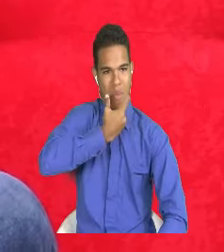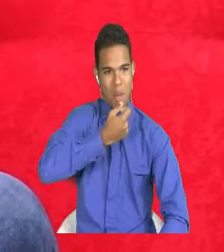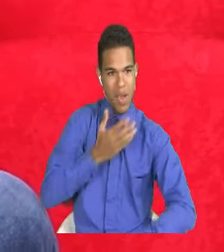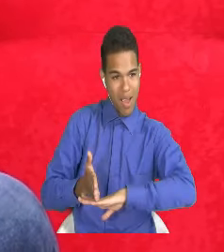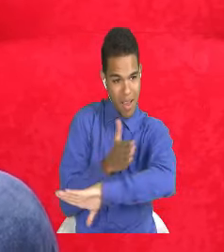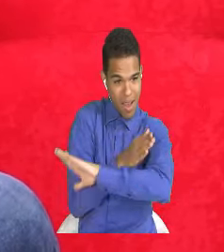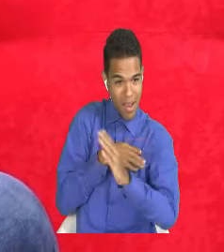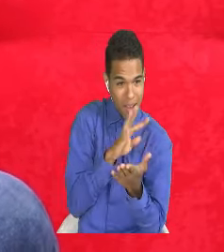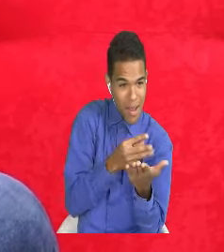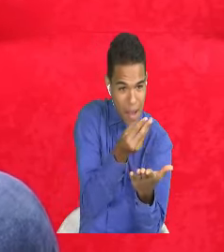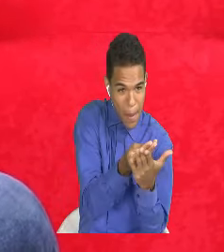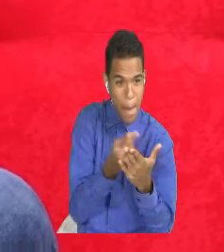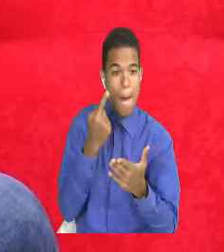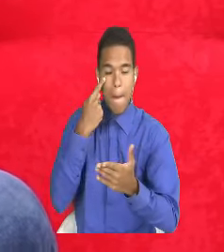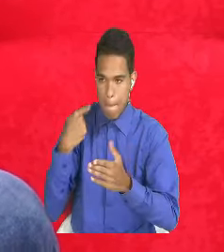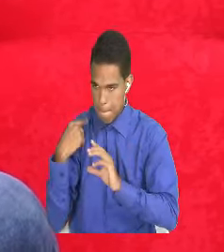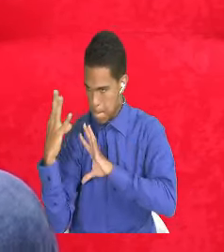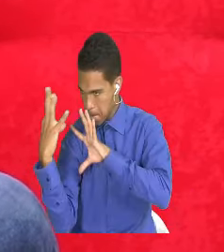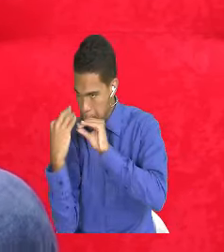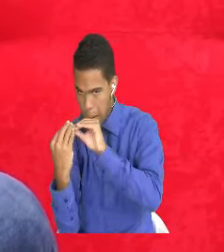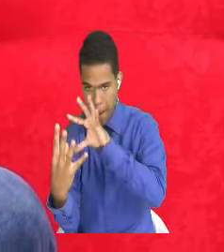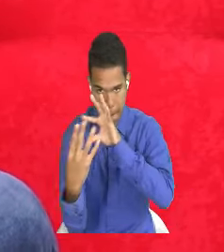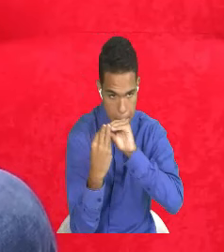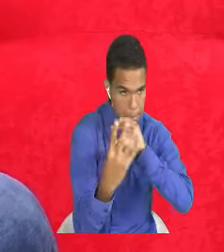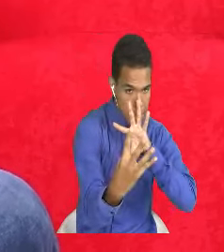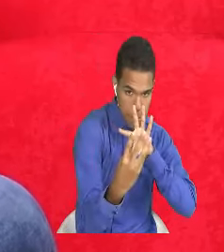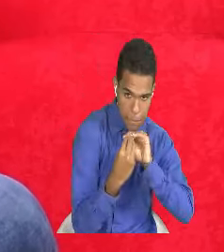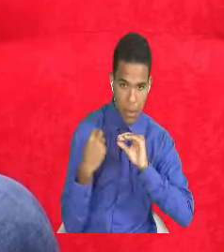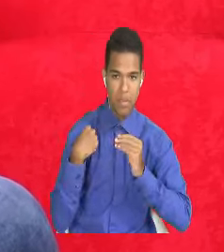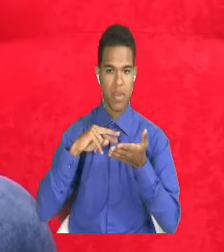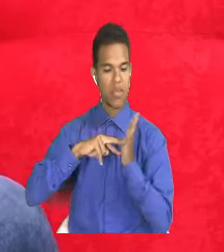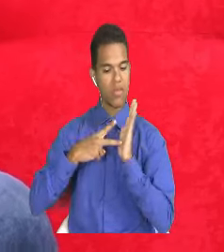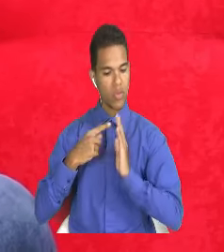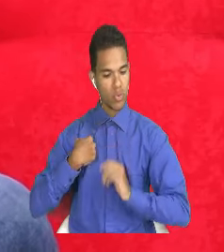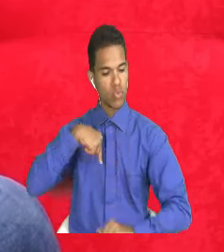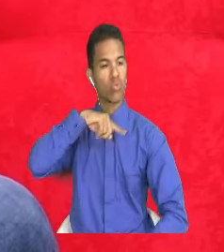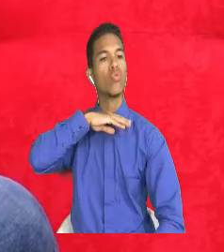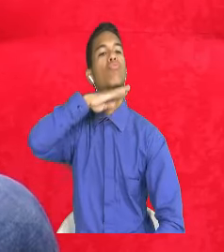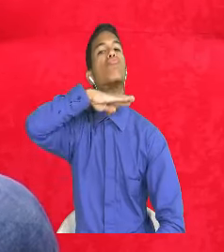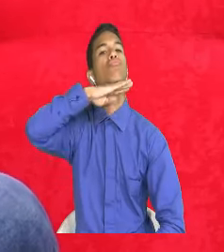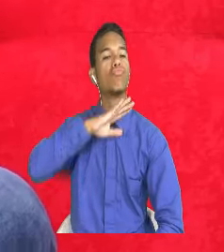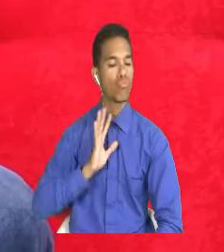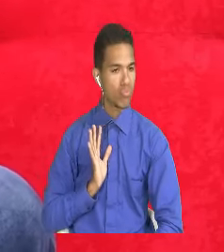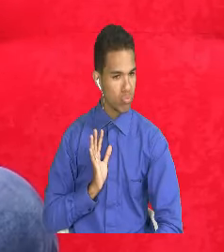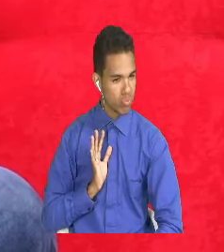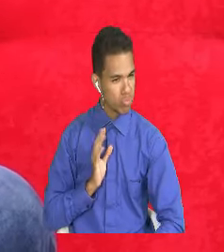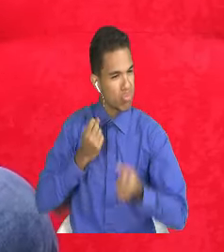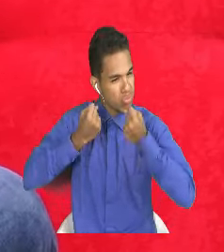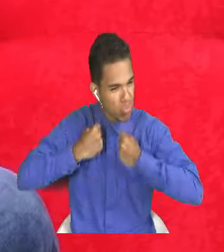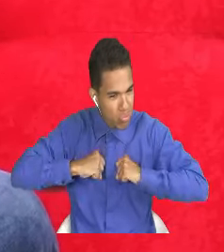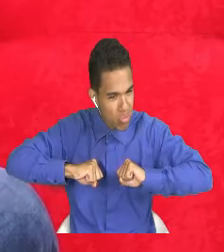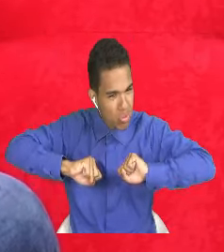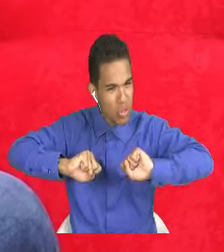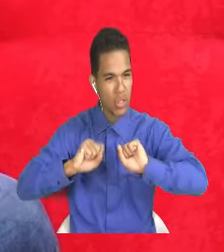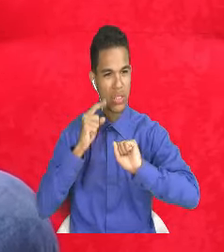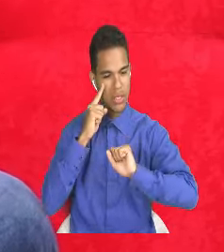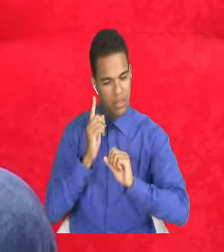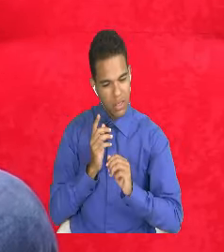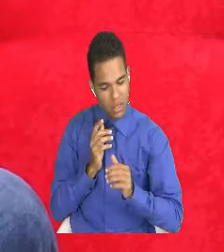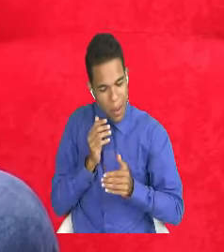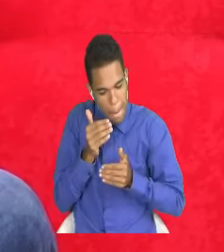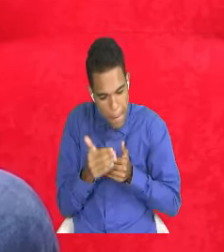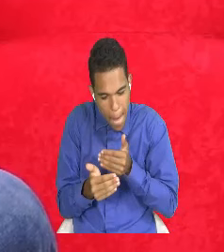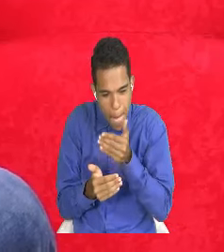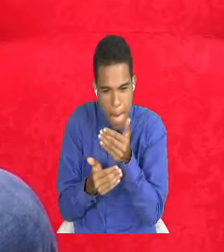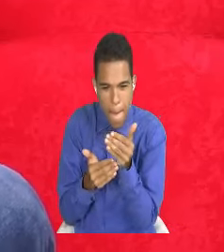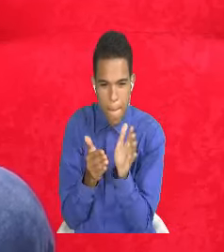todos los negocios que nos vayan presentando en salud hasta donde nos dé la capacidad instalada. Estamos tratando de cubrir la mayor cantidad de